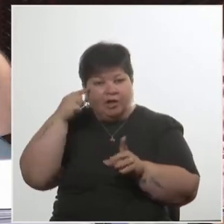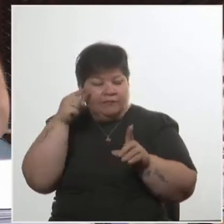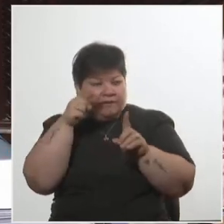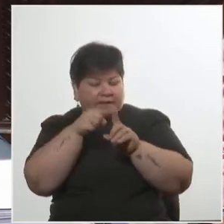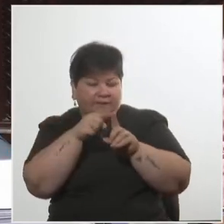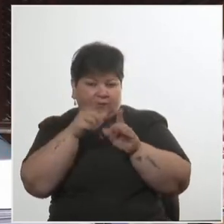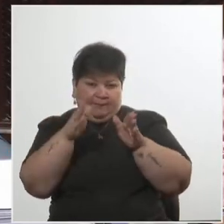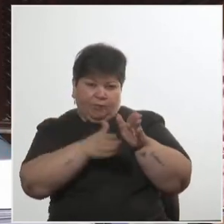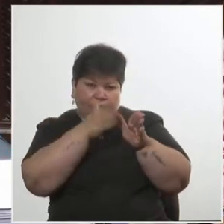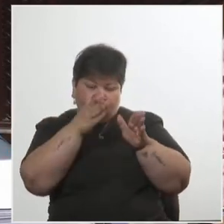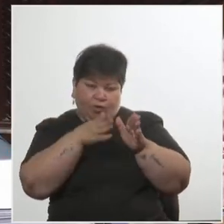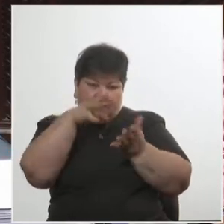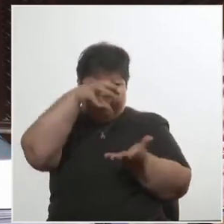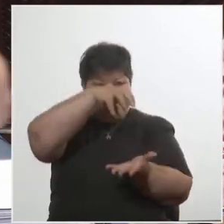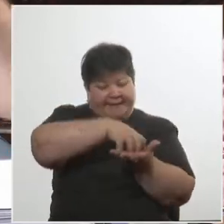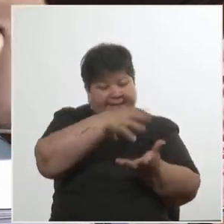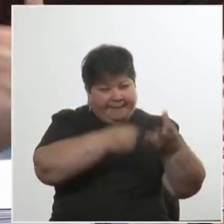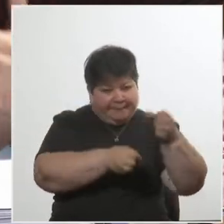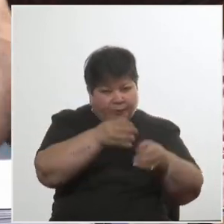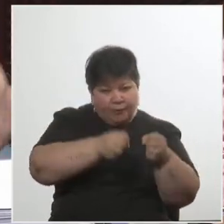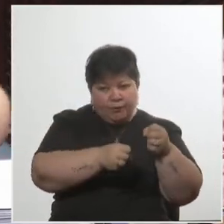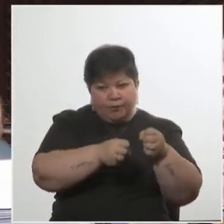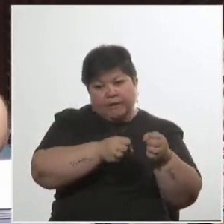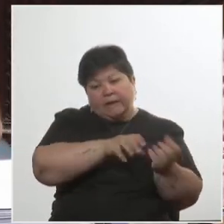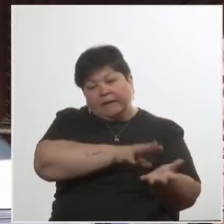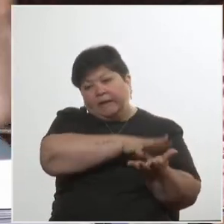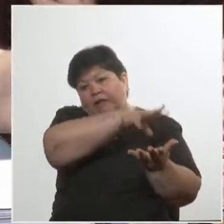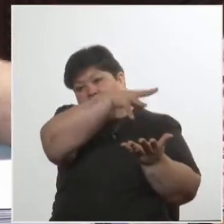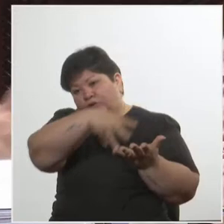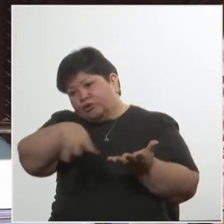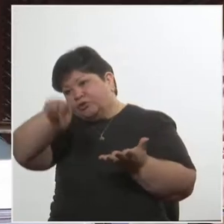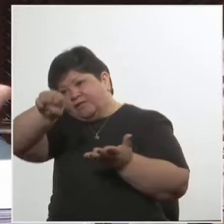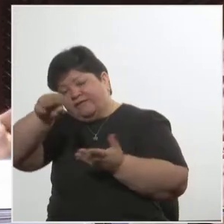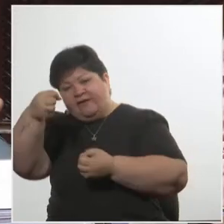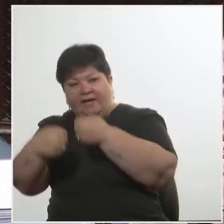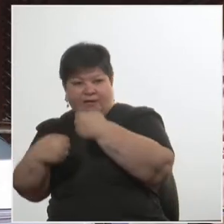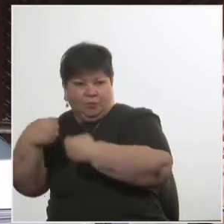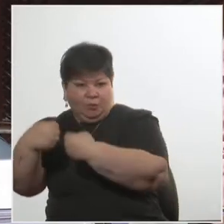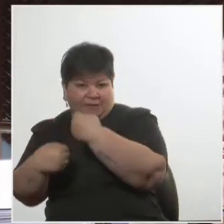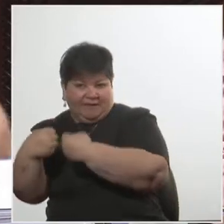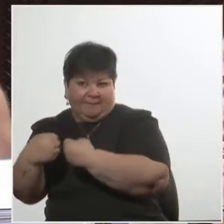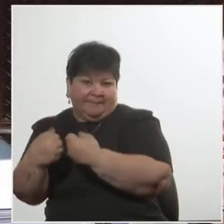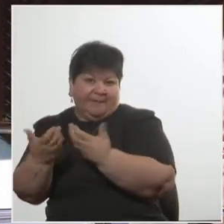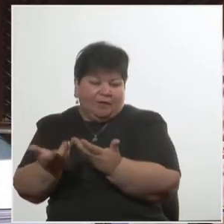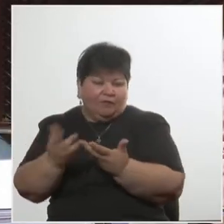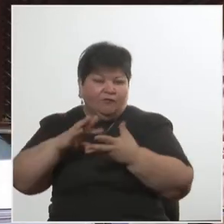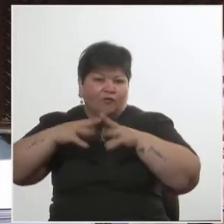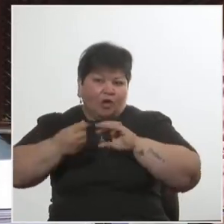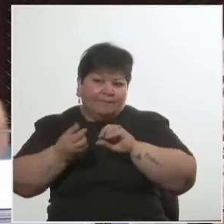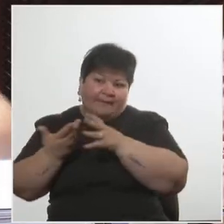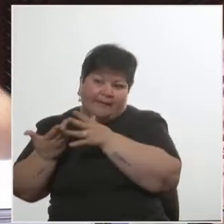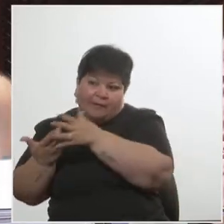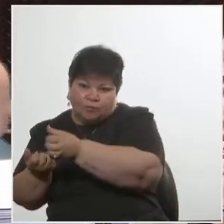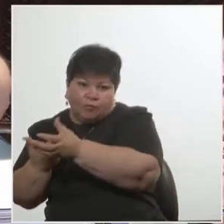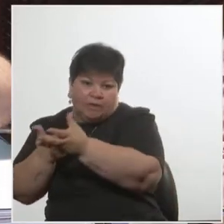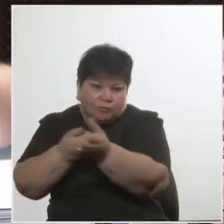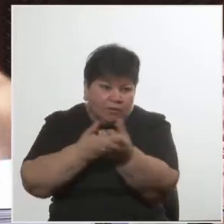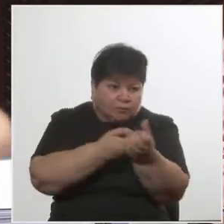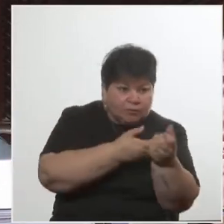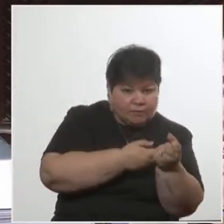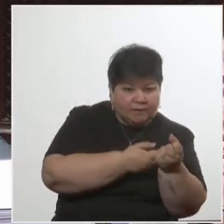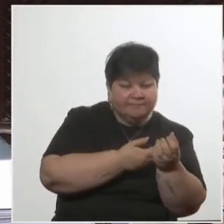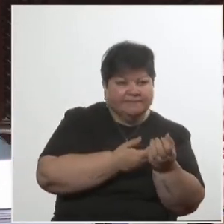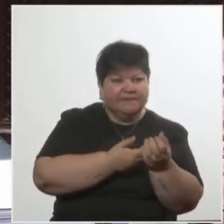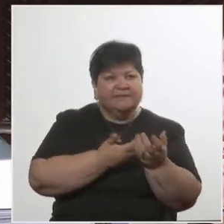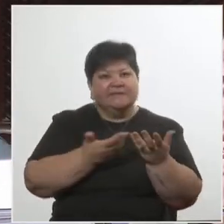producción Tavera lo estamos llevando a la industria vida es verdad esto es una cadena que tiene que estar pero vamos a recomponer esos recursos a partir de